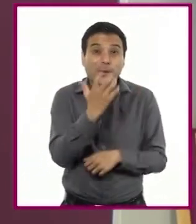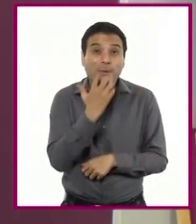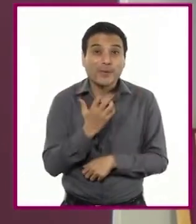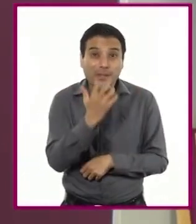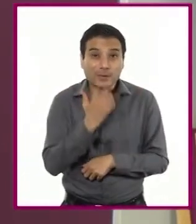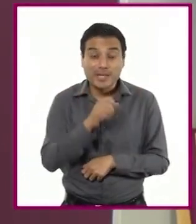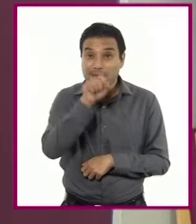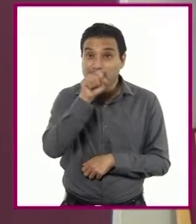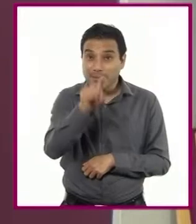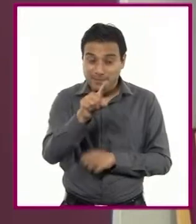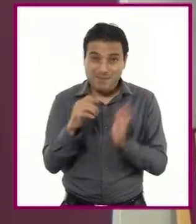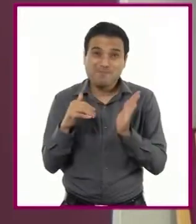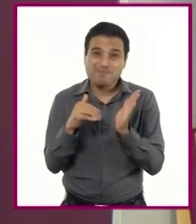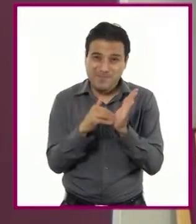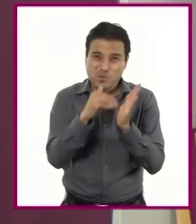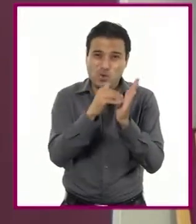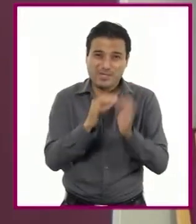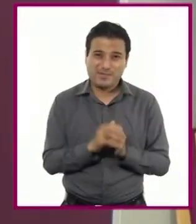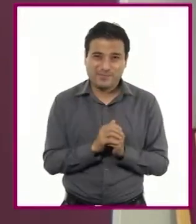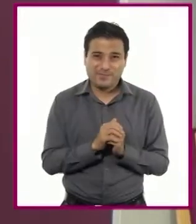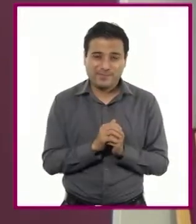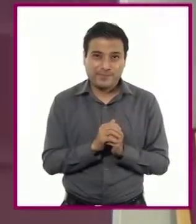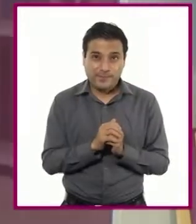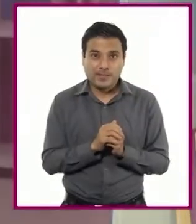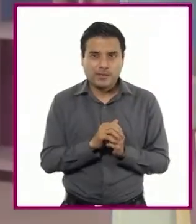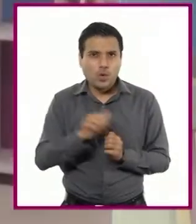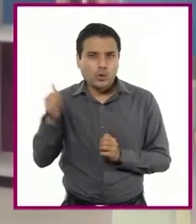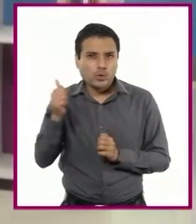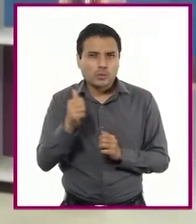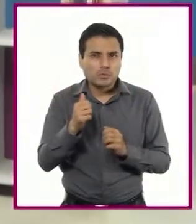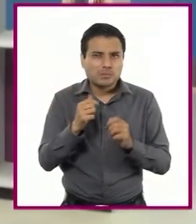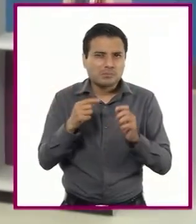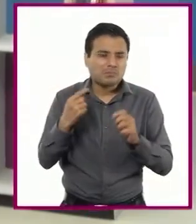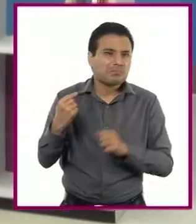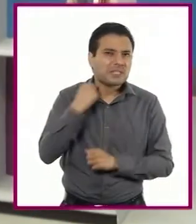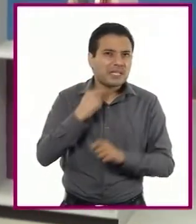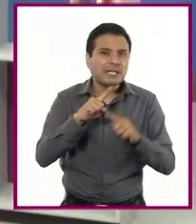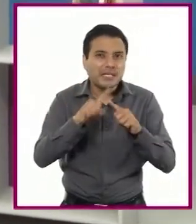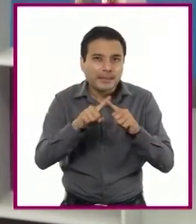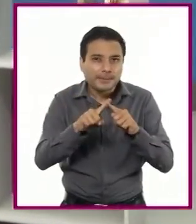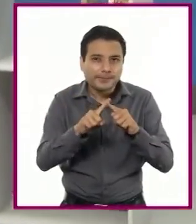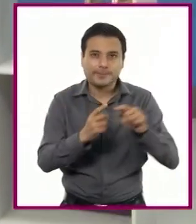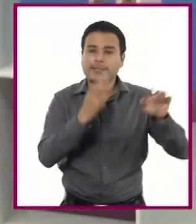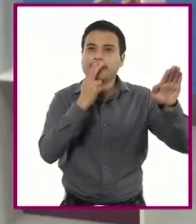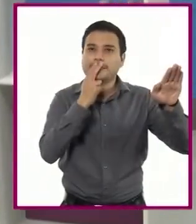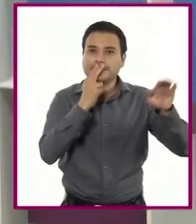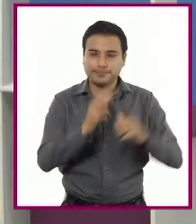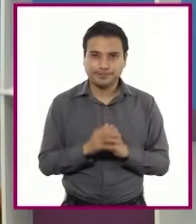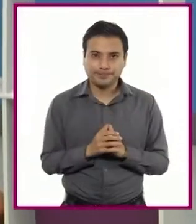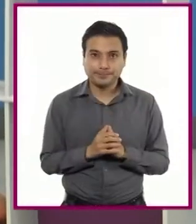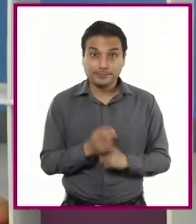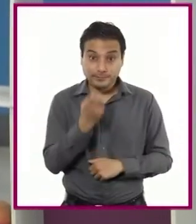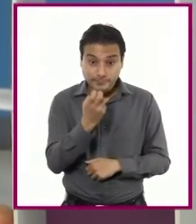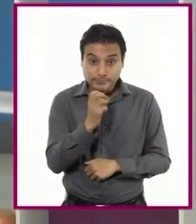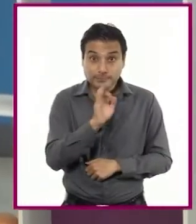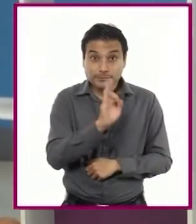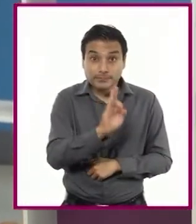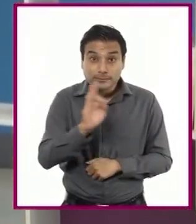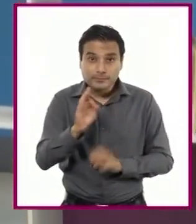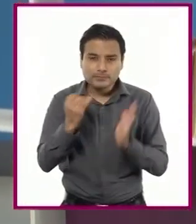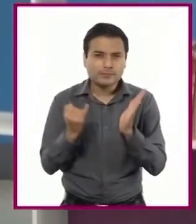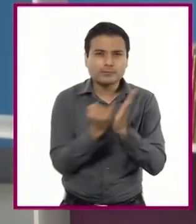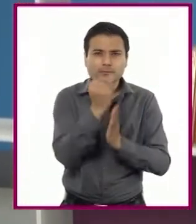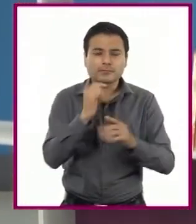algunos millones de otros por el régimen nazi. La fecha fue establecida por resolución de